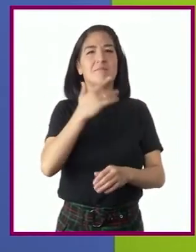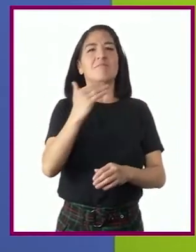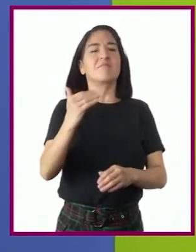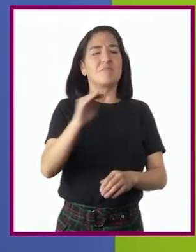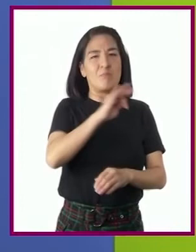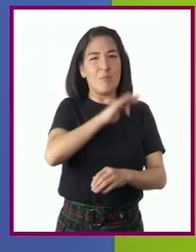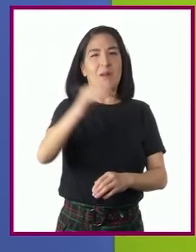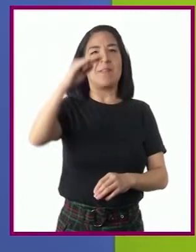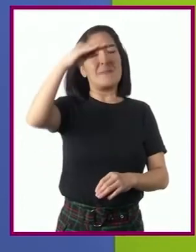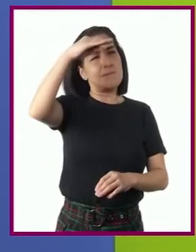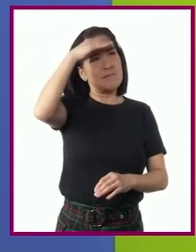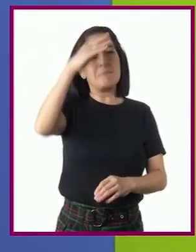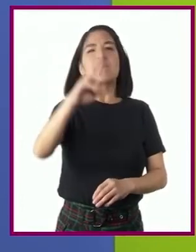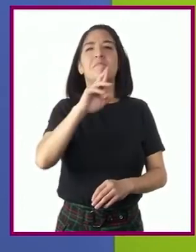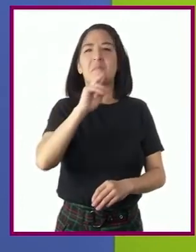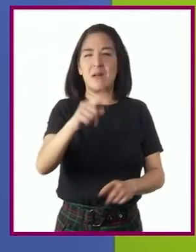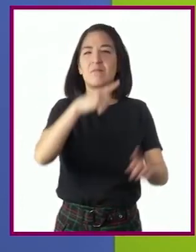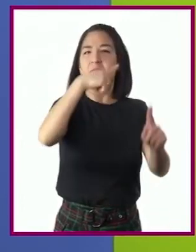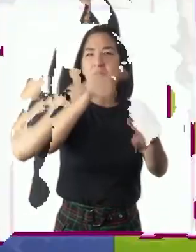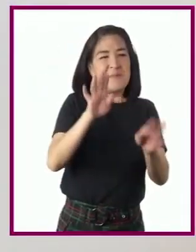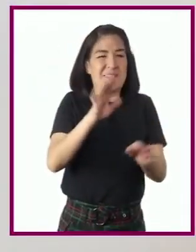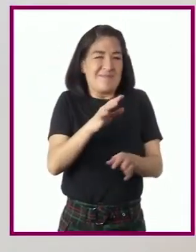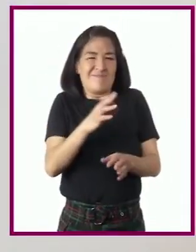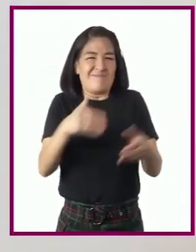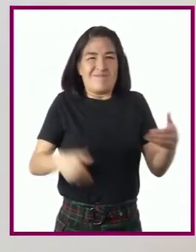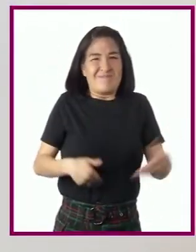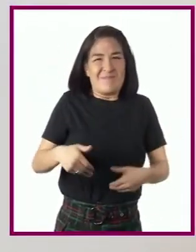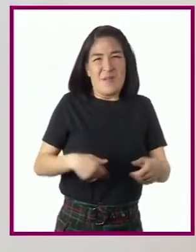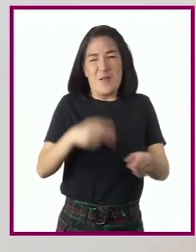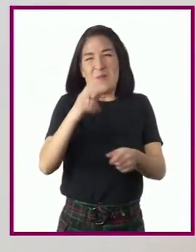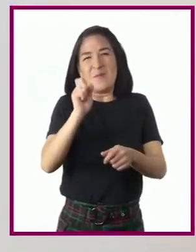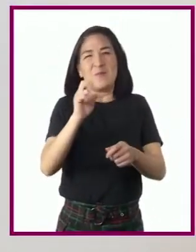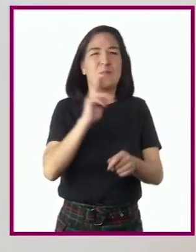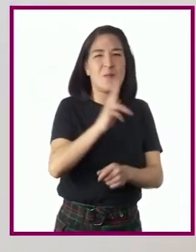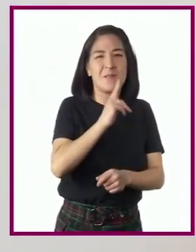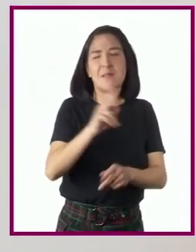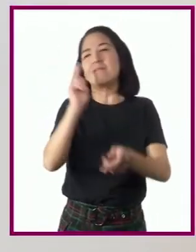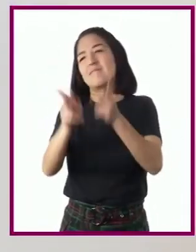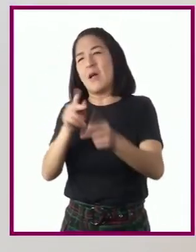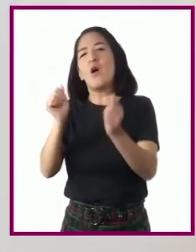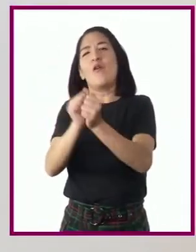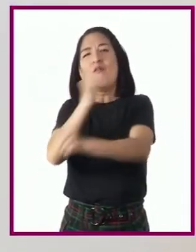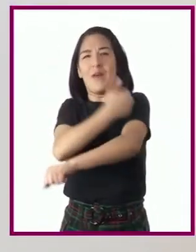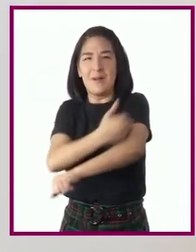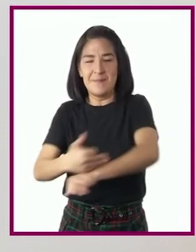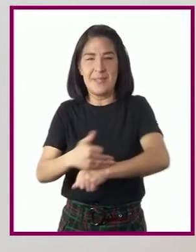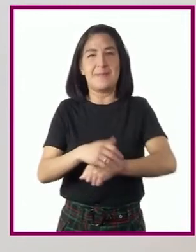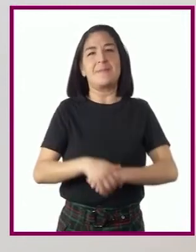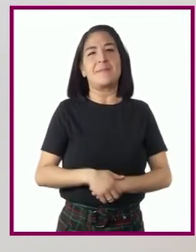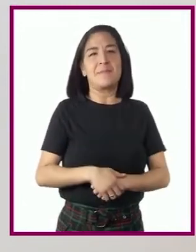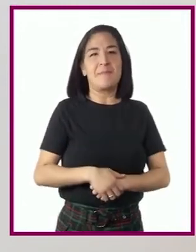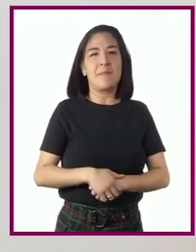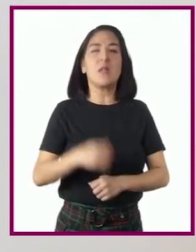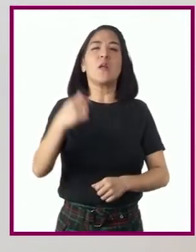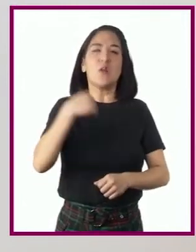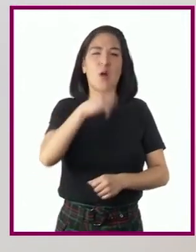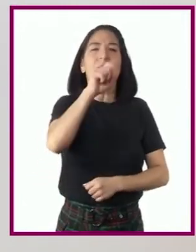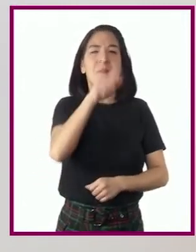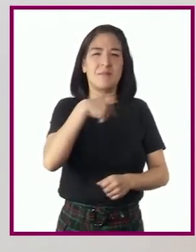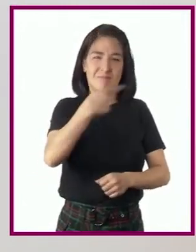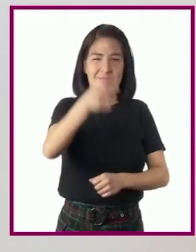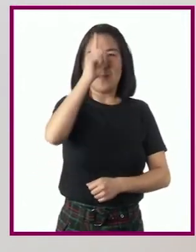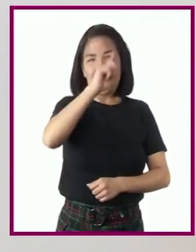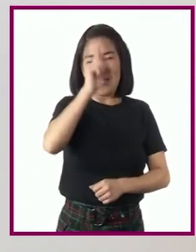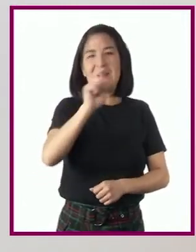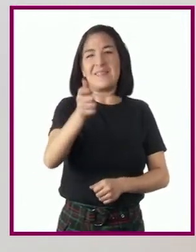proponer alternativas para otras crisis mundiales. Además de lo que hemos comentado, me gustaría sugerir un ejercicio muy